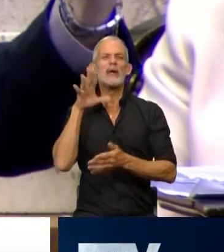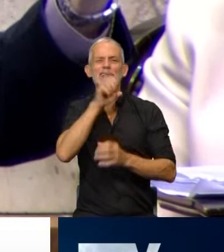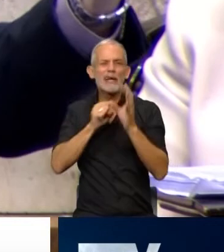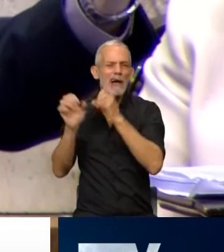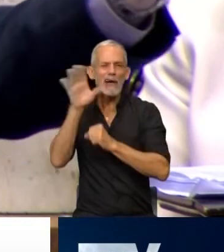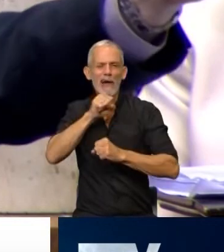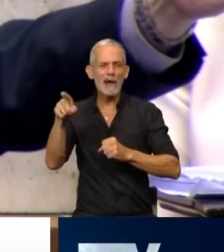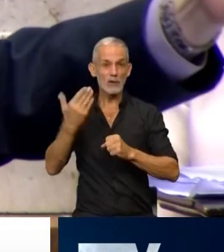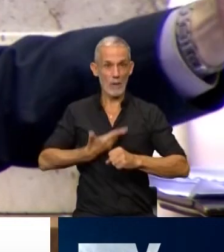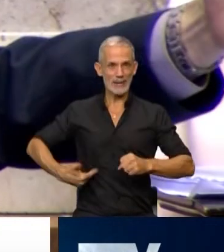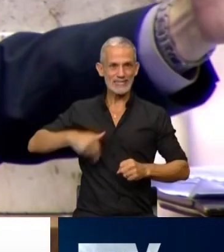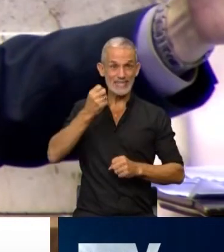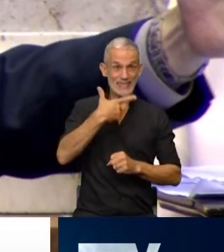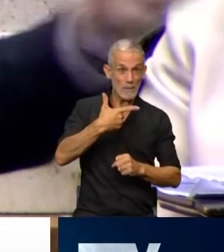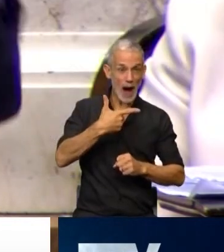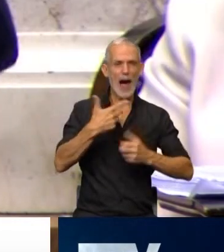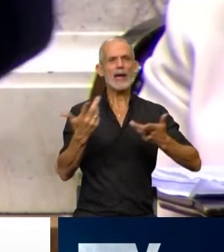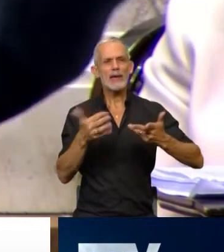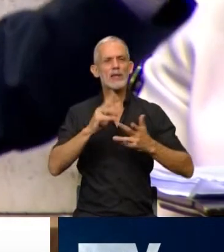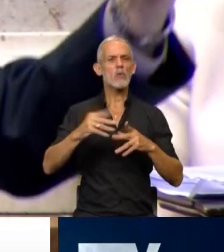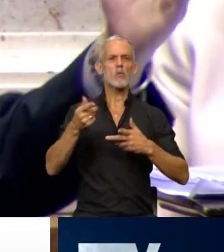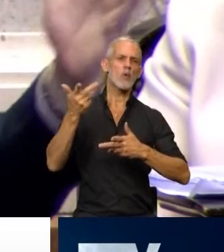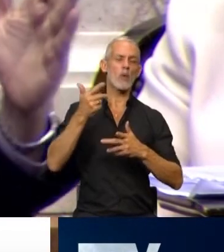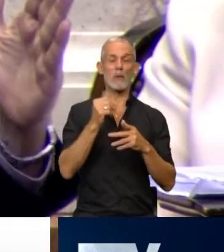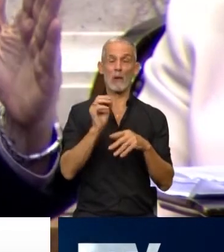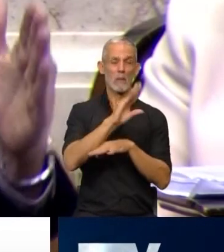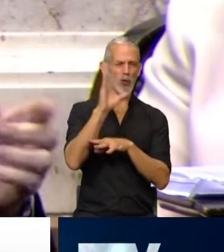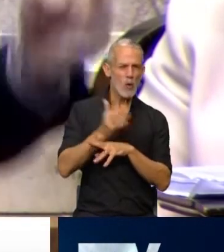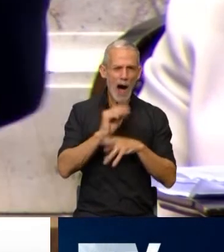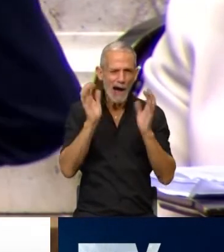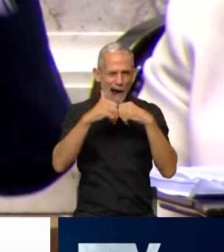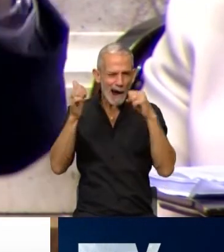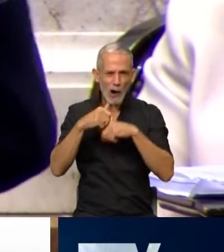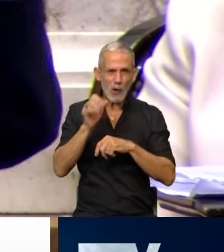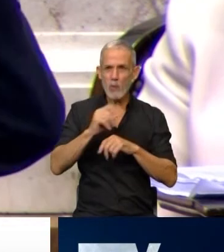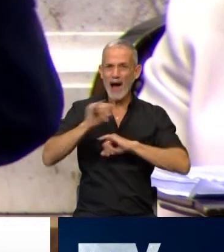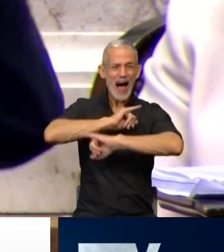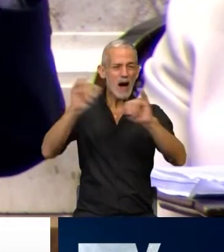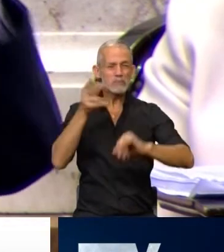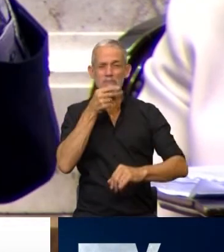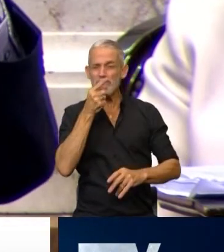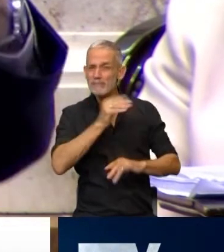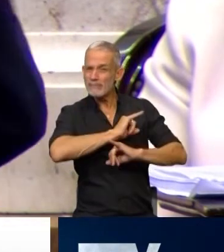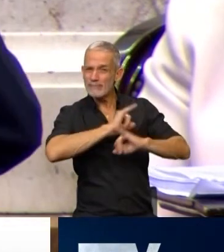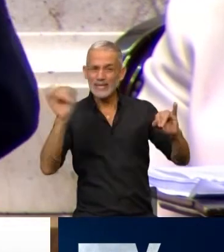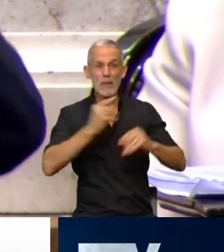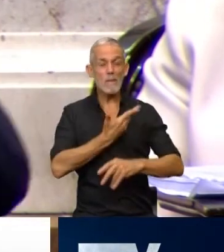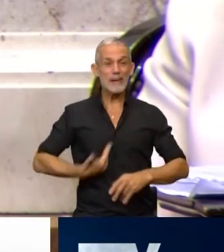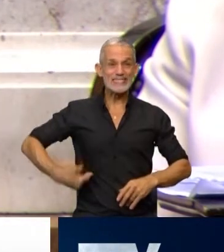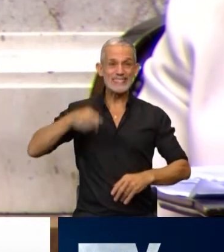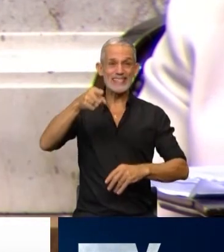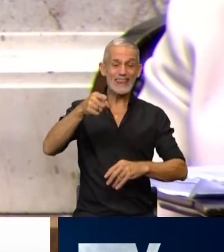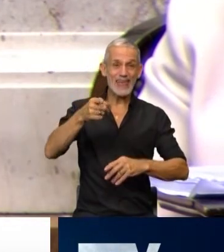secretismo. El presidente Macri, entre gallos y medianoche, sin notificar siquiera al